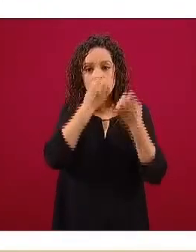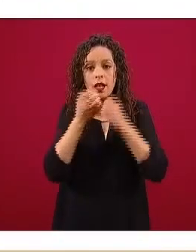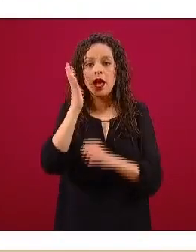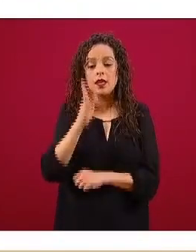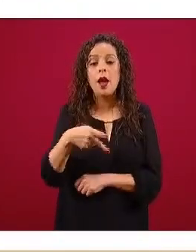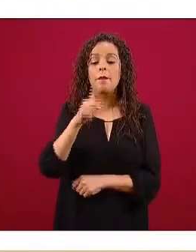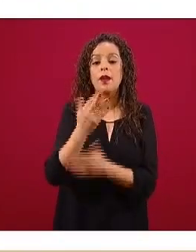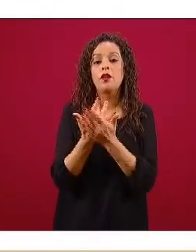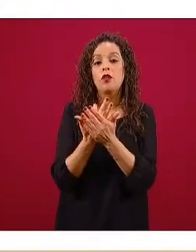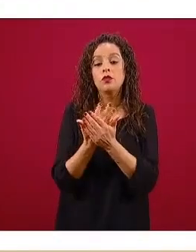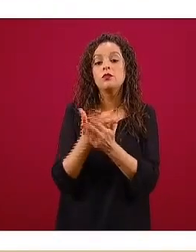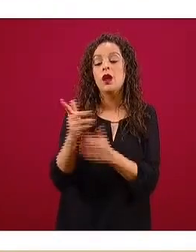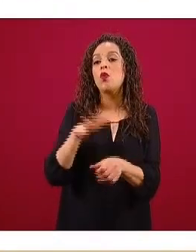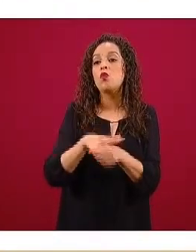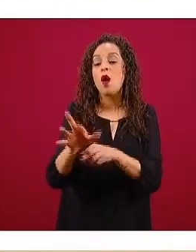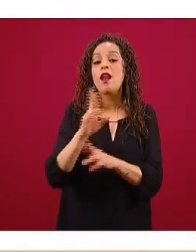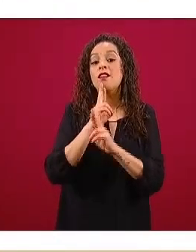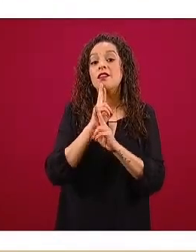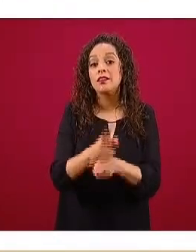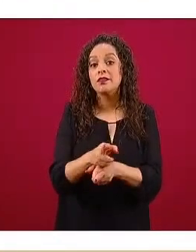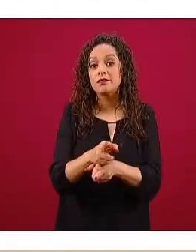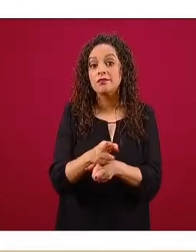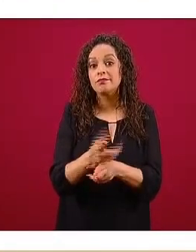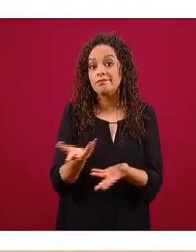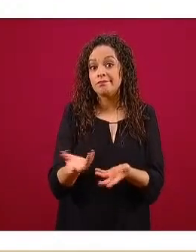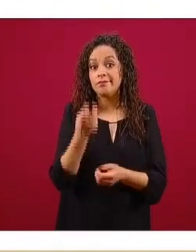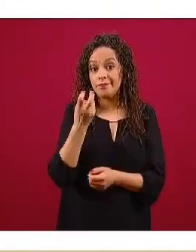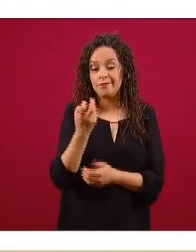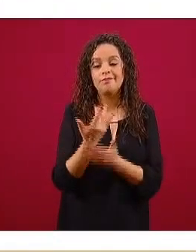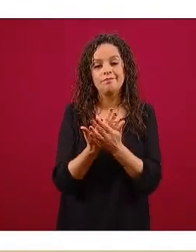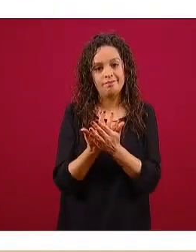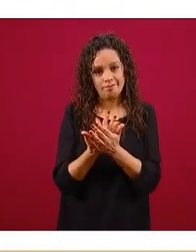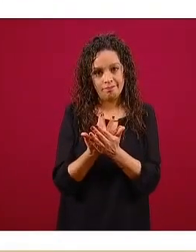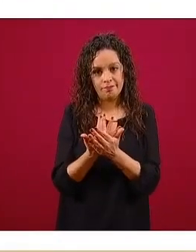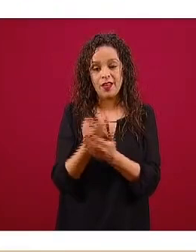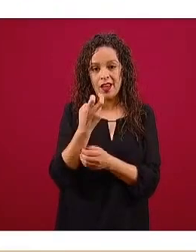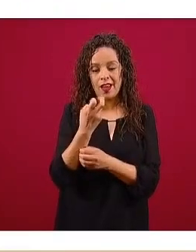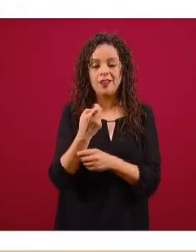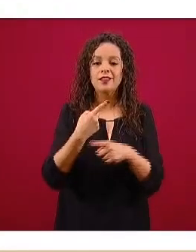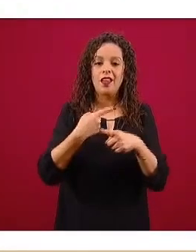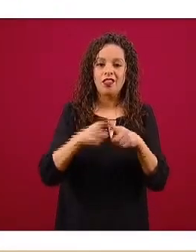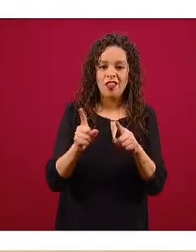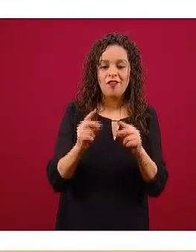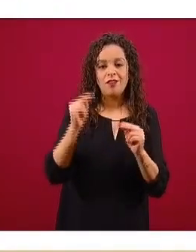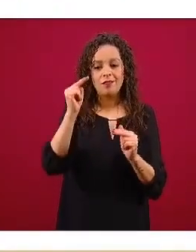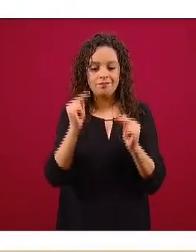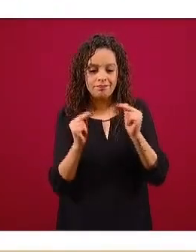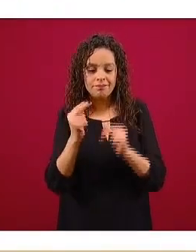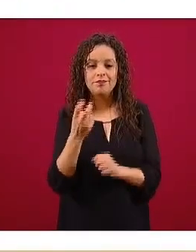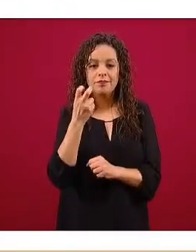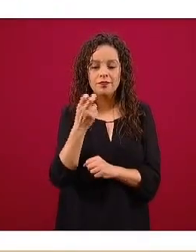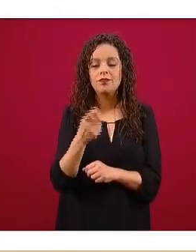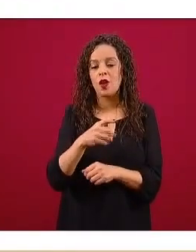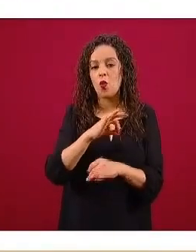esperando todavía un resultado. Es un número que ha tenido también una variación mínima en las últimas semanas, pero vemos cómo